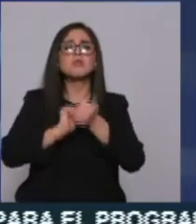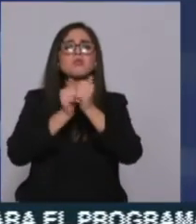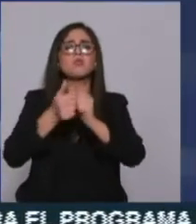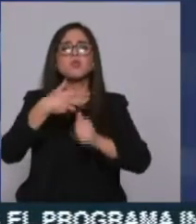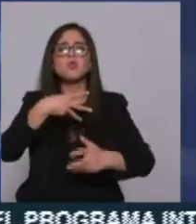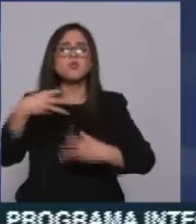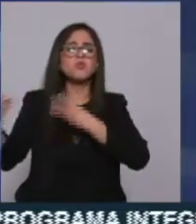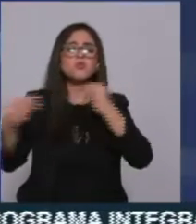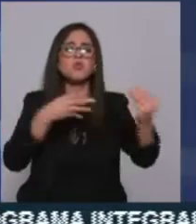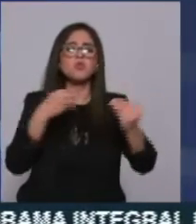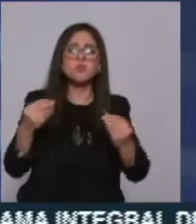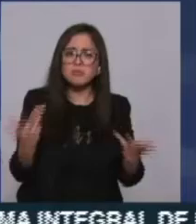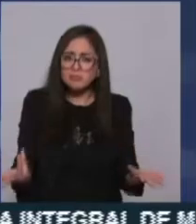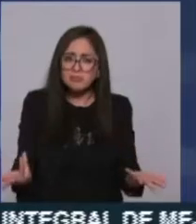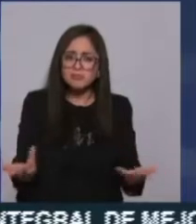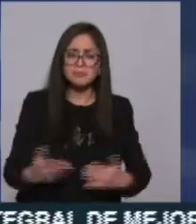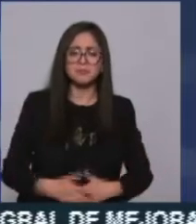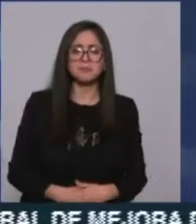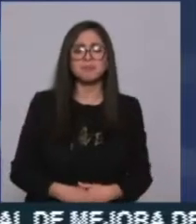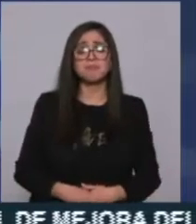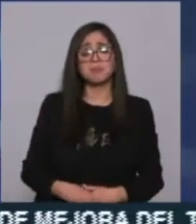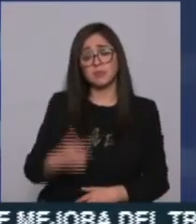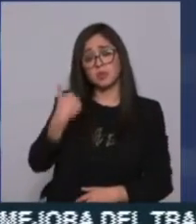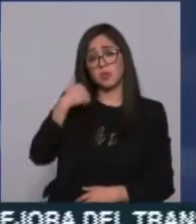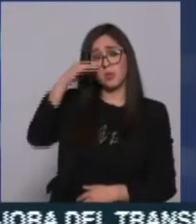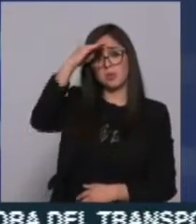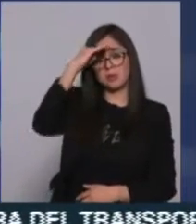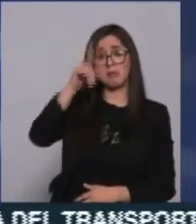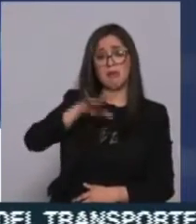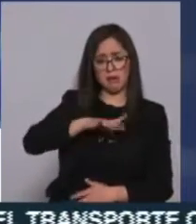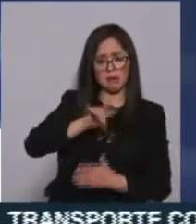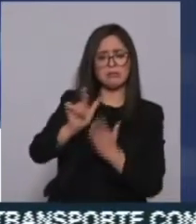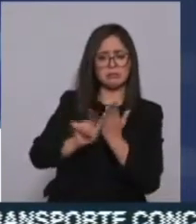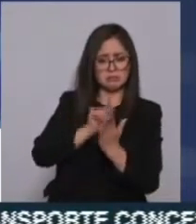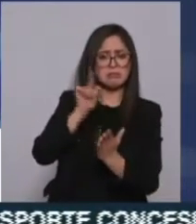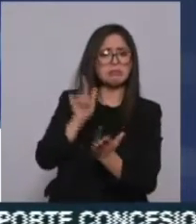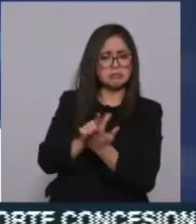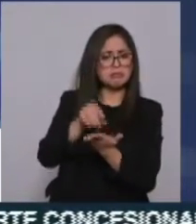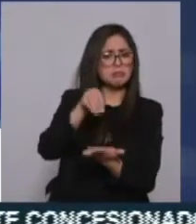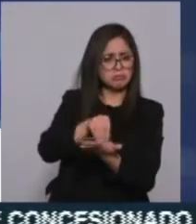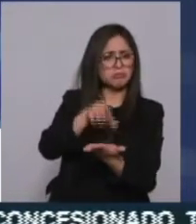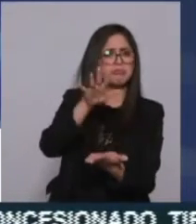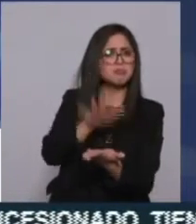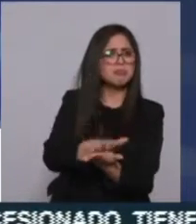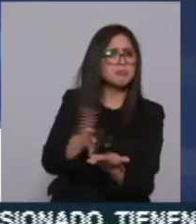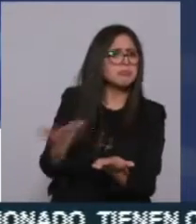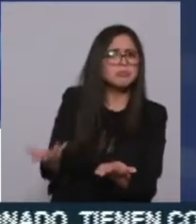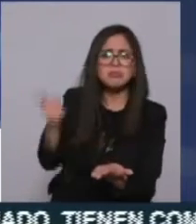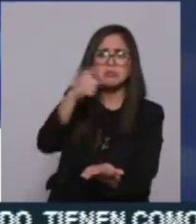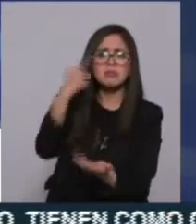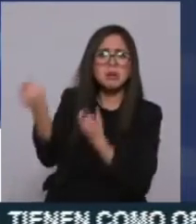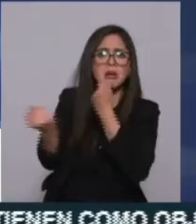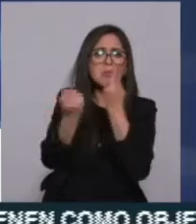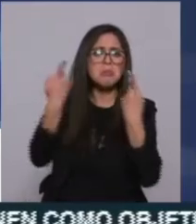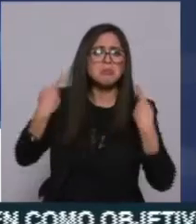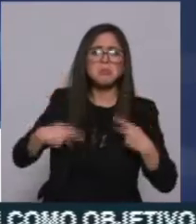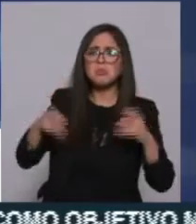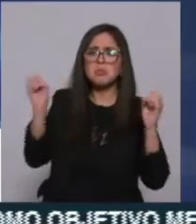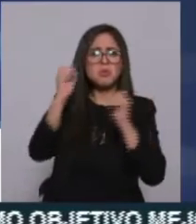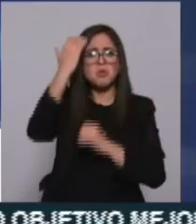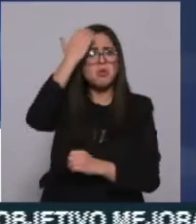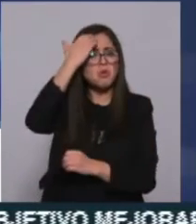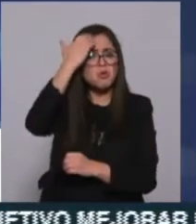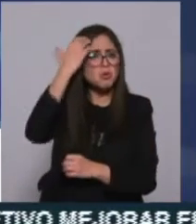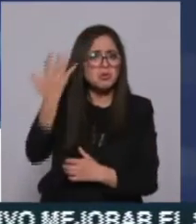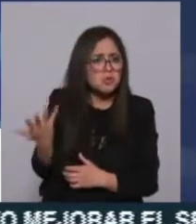creo que hay una política pública que no se conoce mucho, pero que está ahí a ras de calle, que está en los barrios. Yo mencionaba las